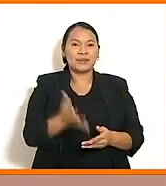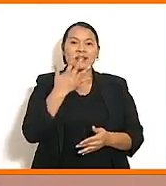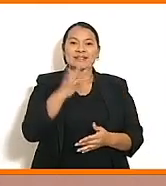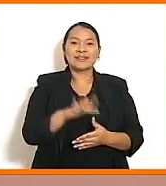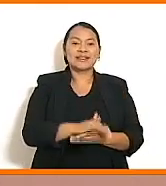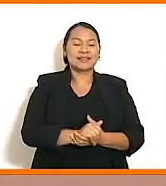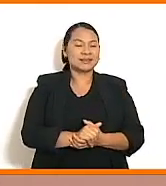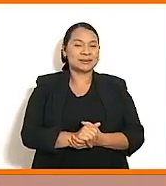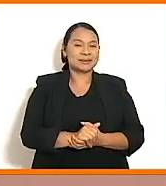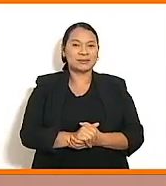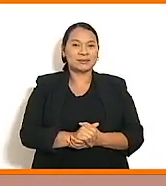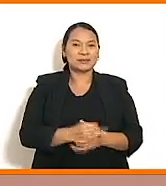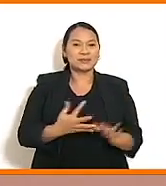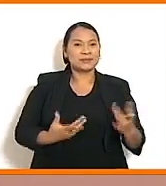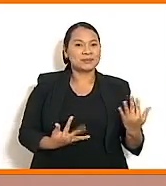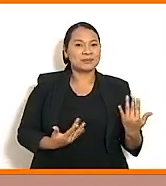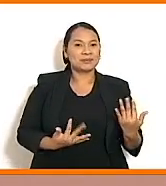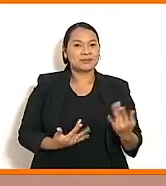suerte.